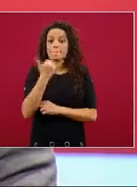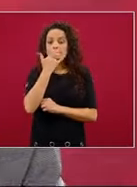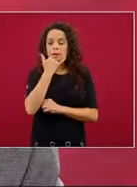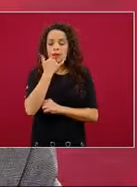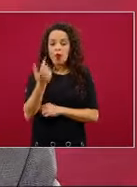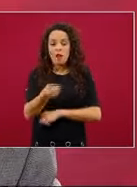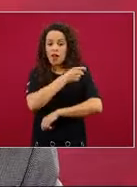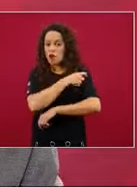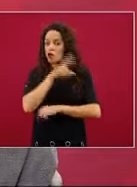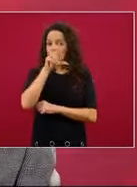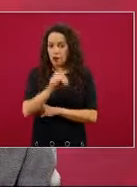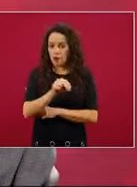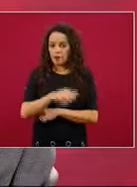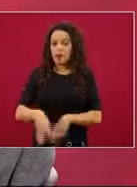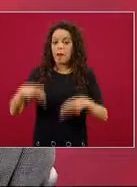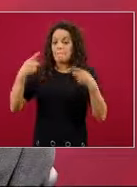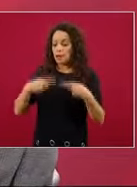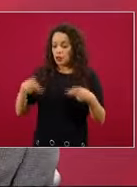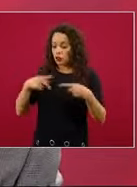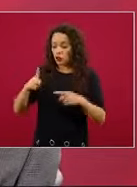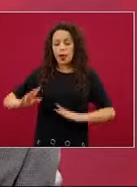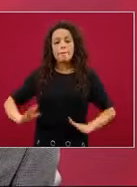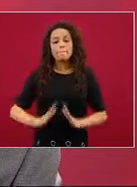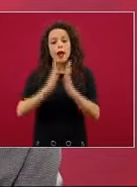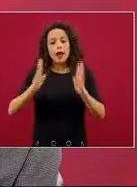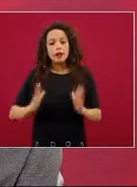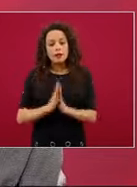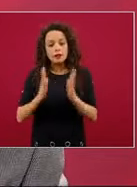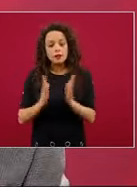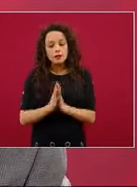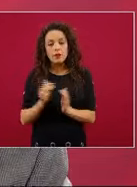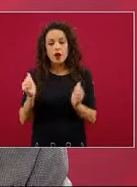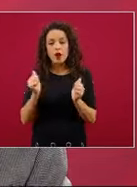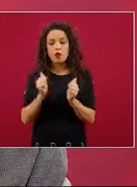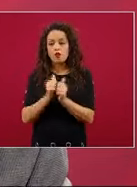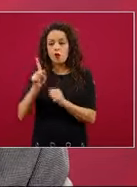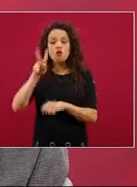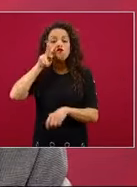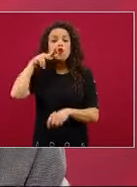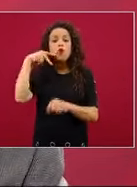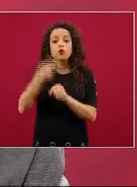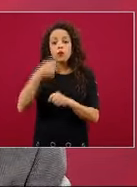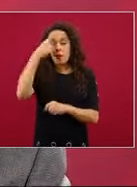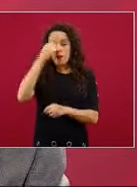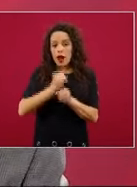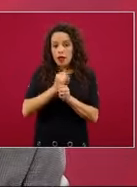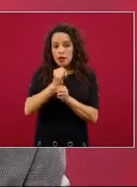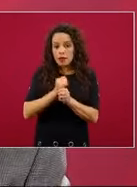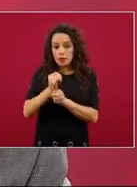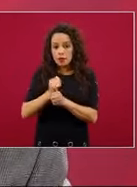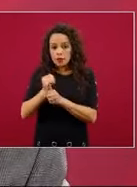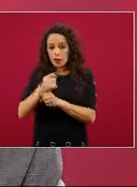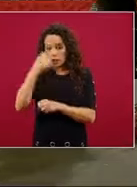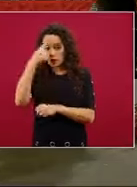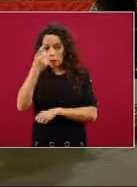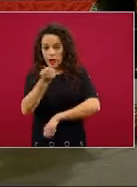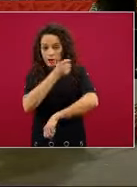vacuna. Personas que participan como voluntarios en los estudios de investigación clínica de las vacunas